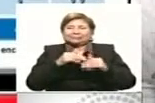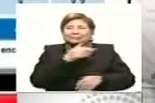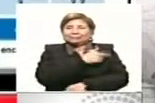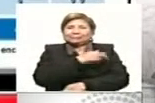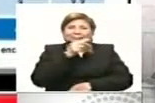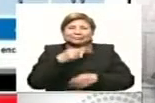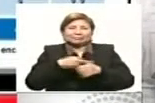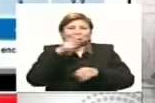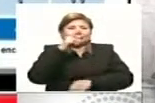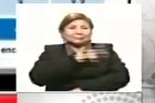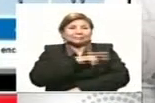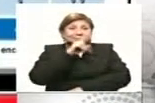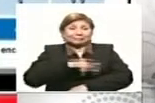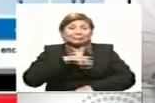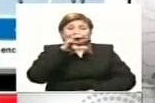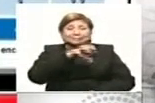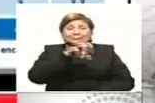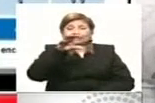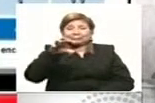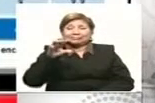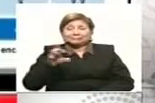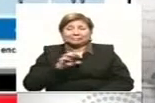cada región, pues